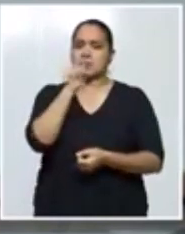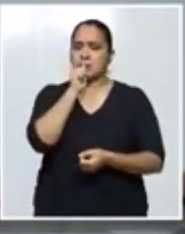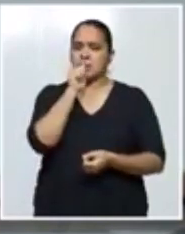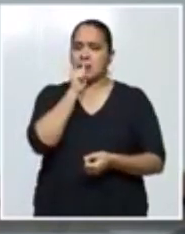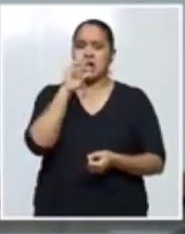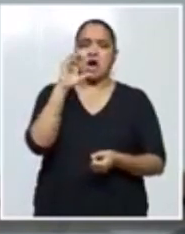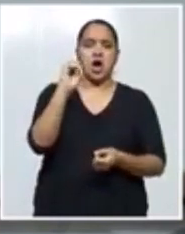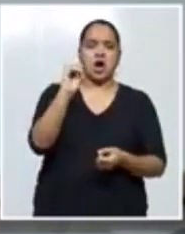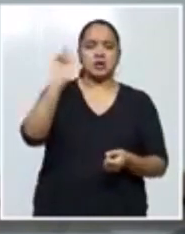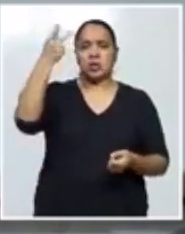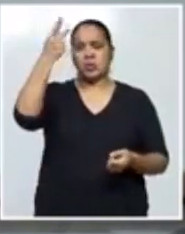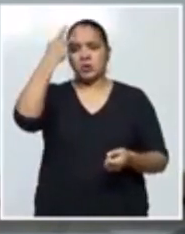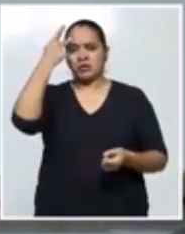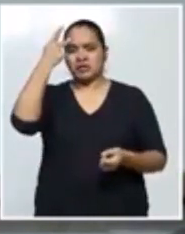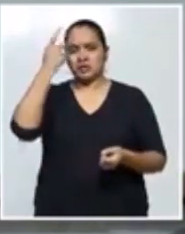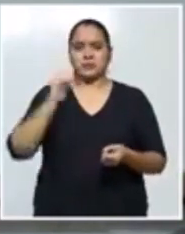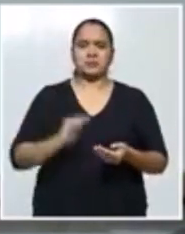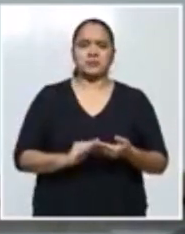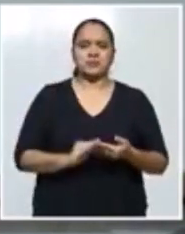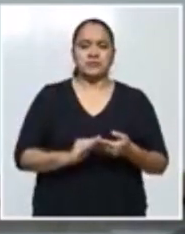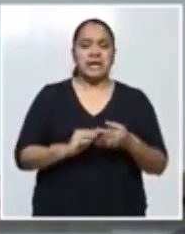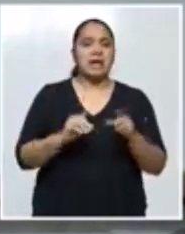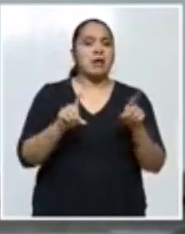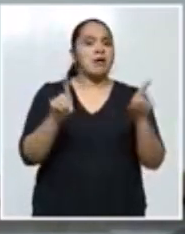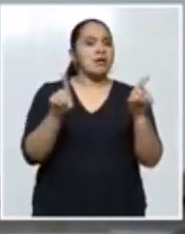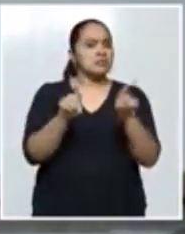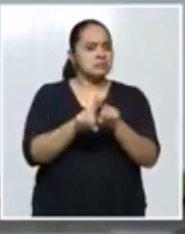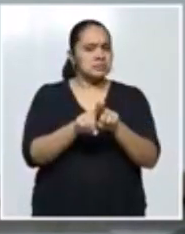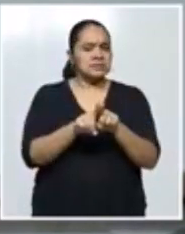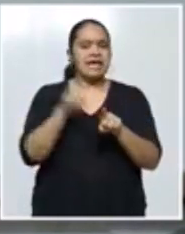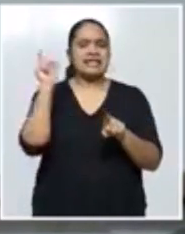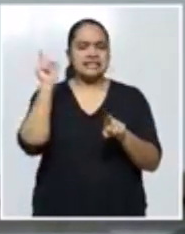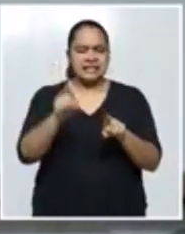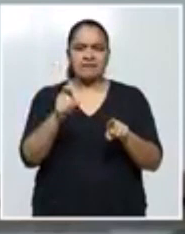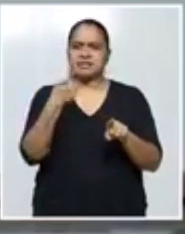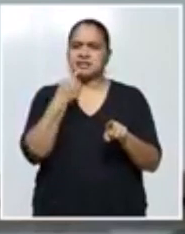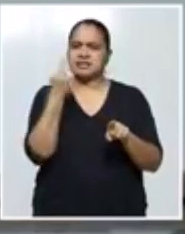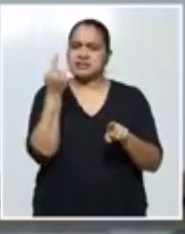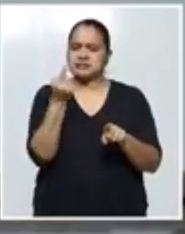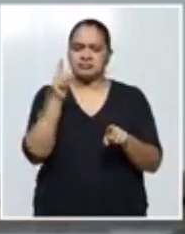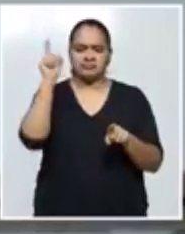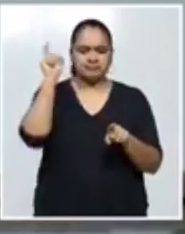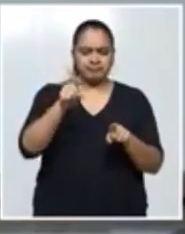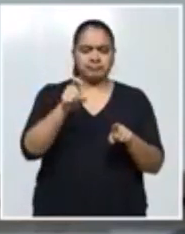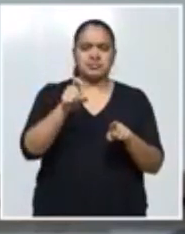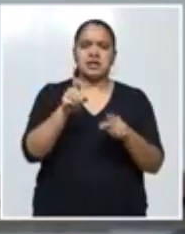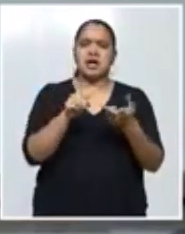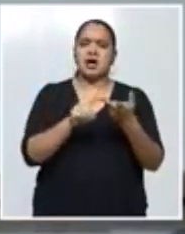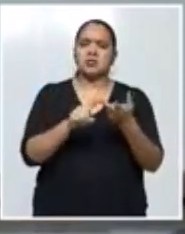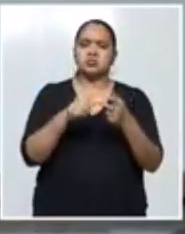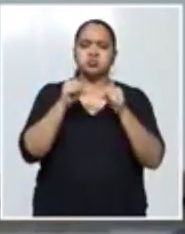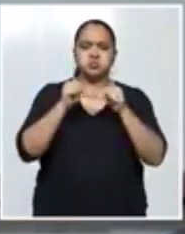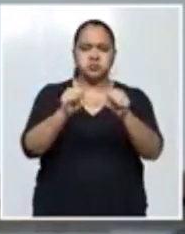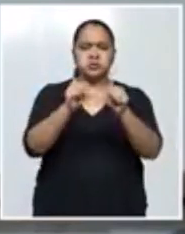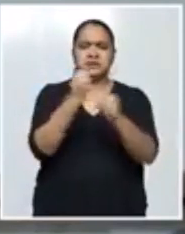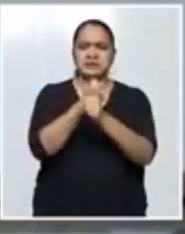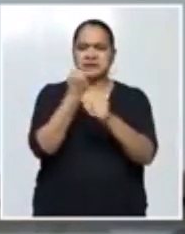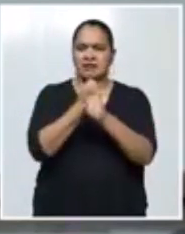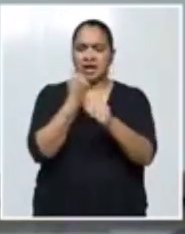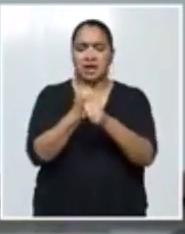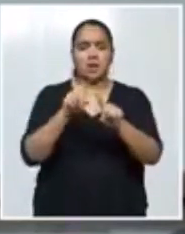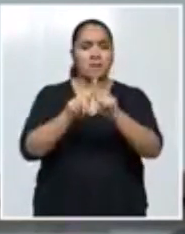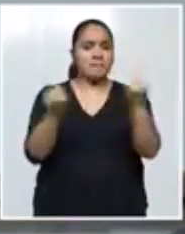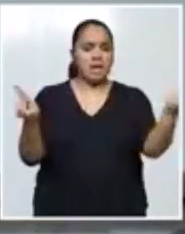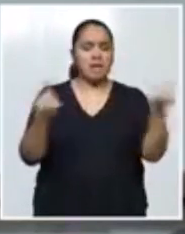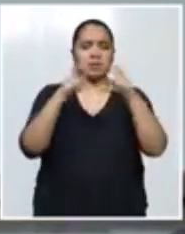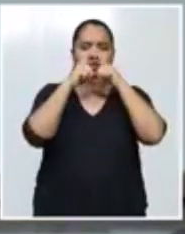autorizados también deben operar cumpliendo los mecanismos de protección para